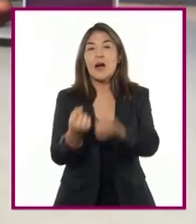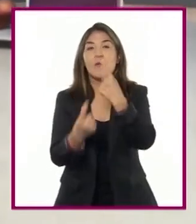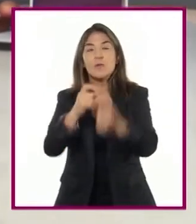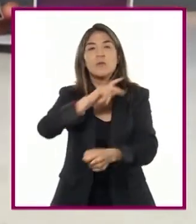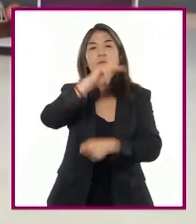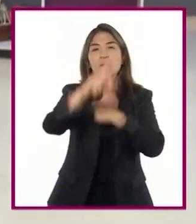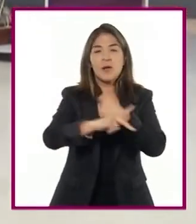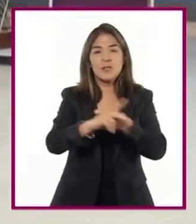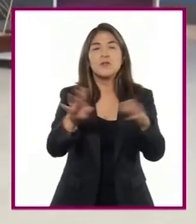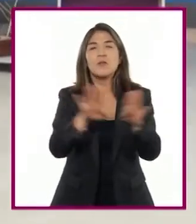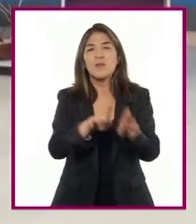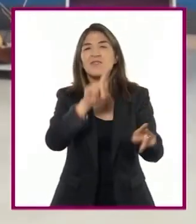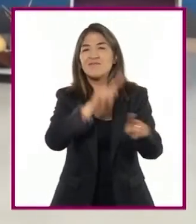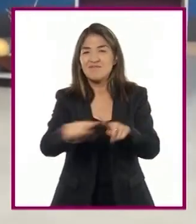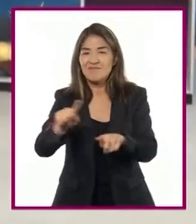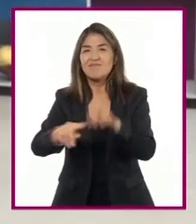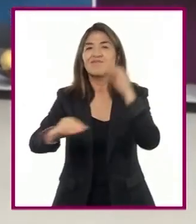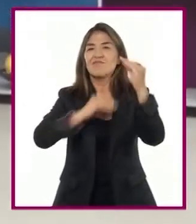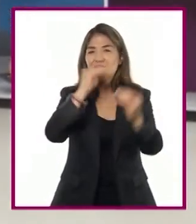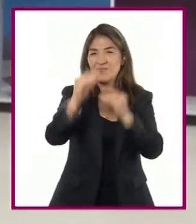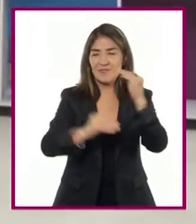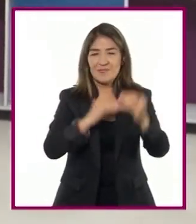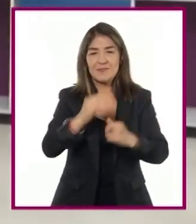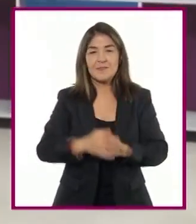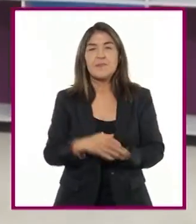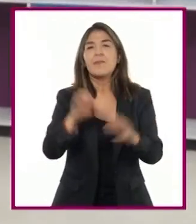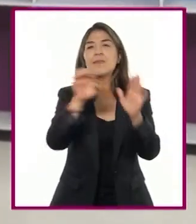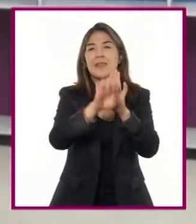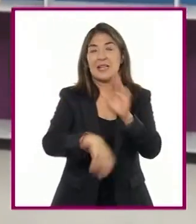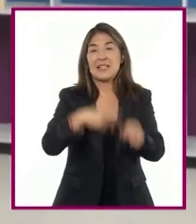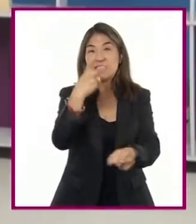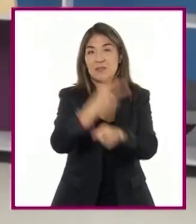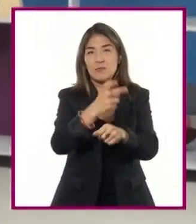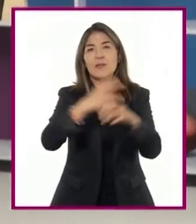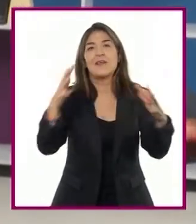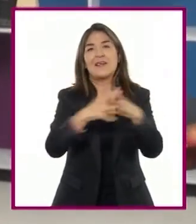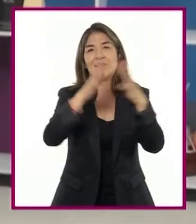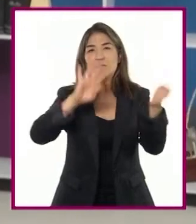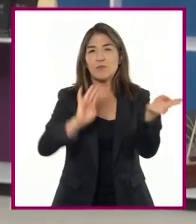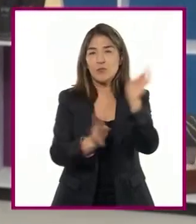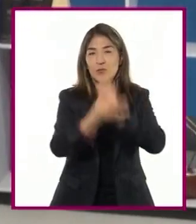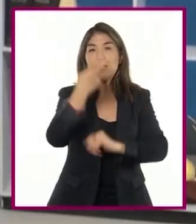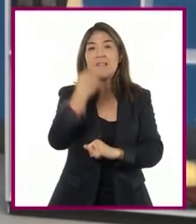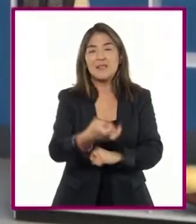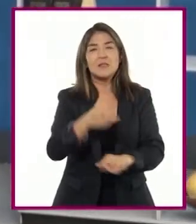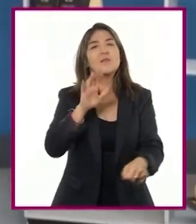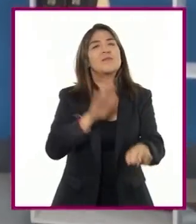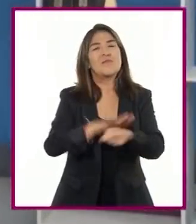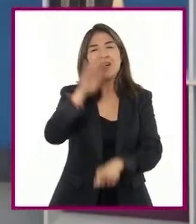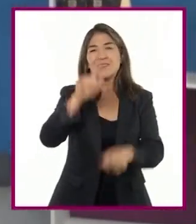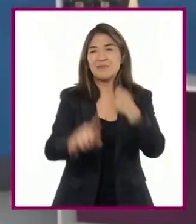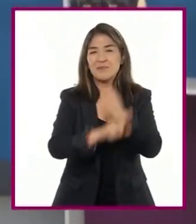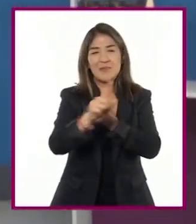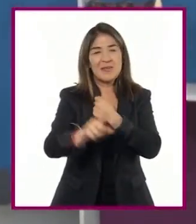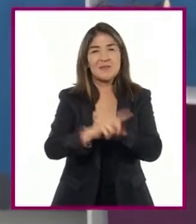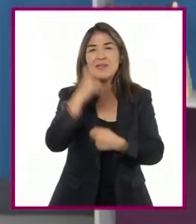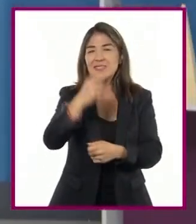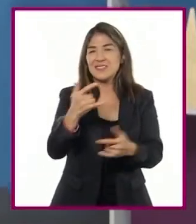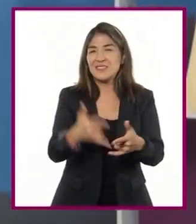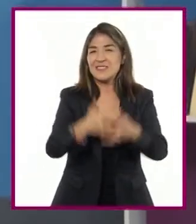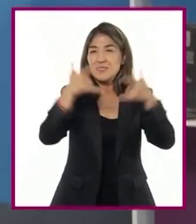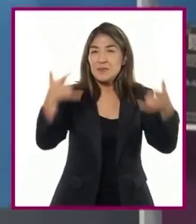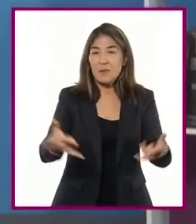han enfrentado diversos conflictos. Por ejemplo, la Segunda Guerra Mundial fue el mayor conflicto bélico de la historia de la